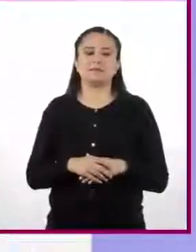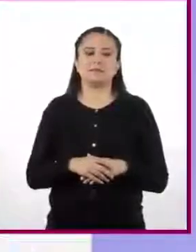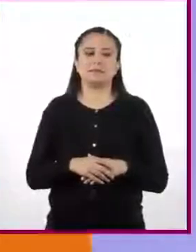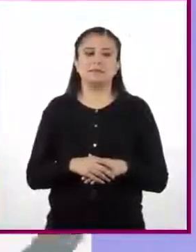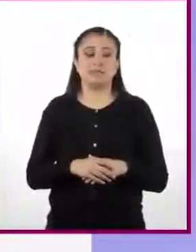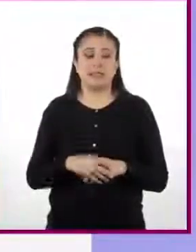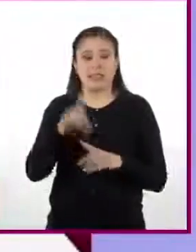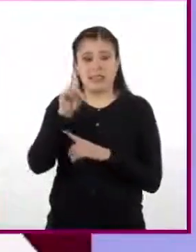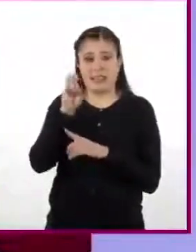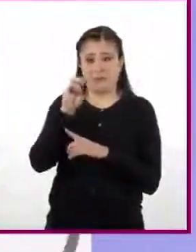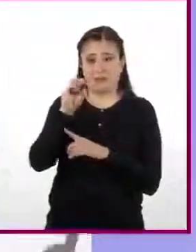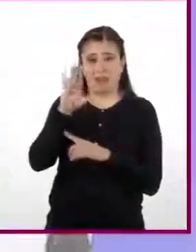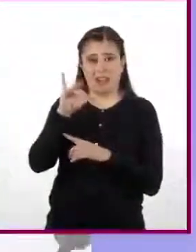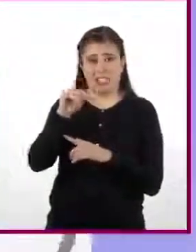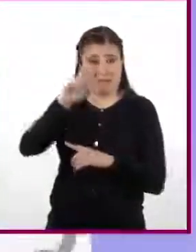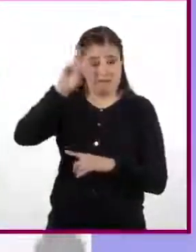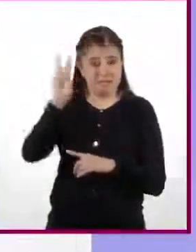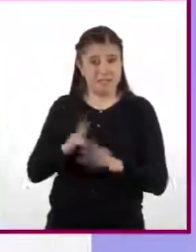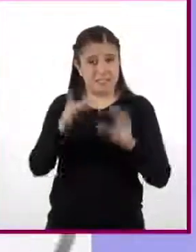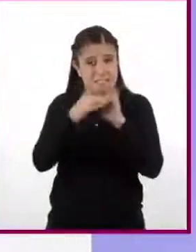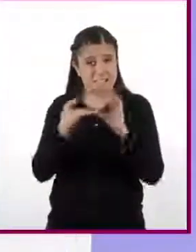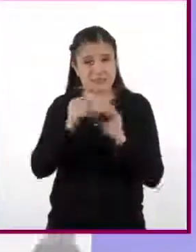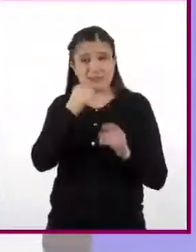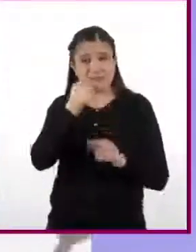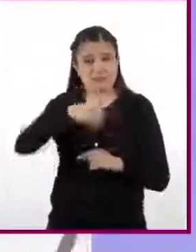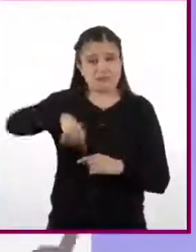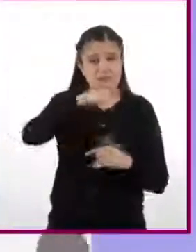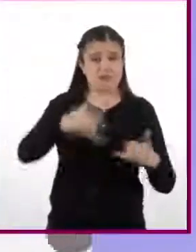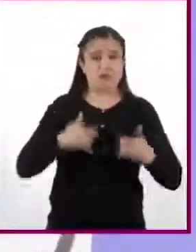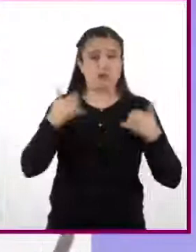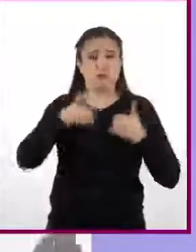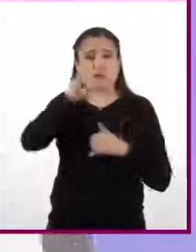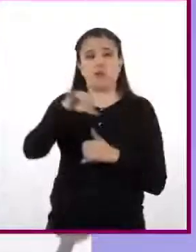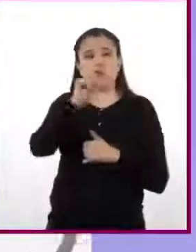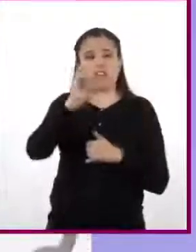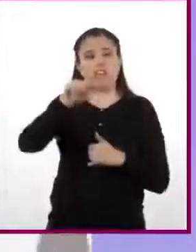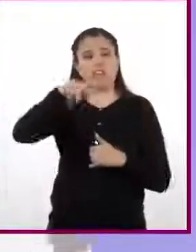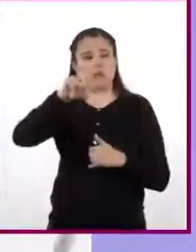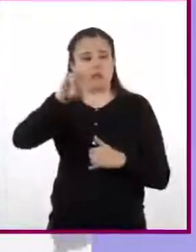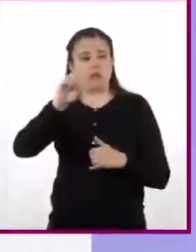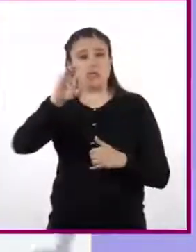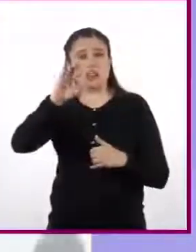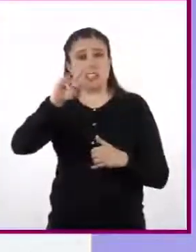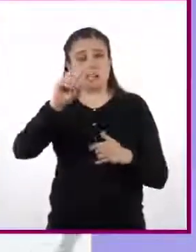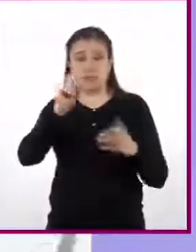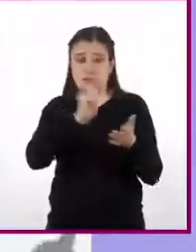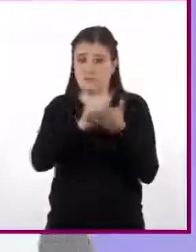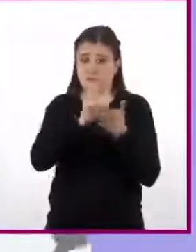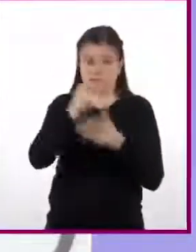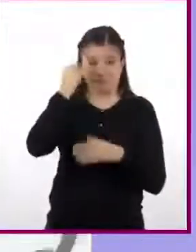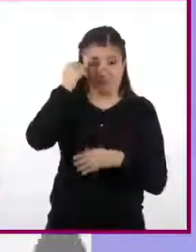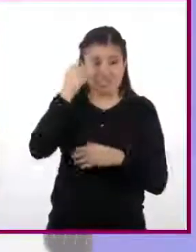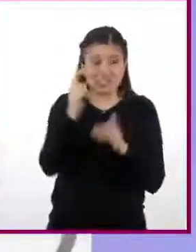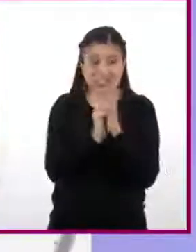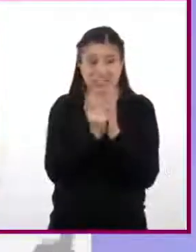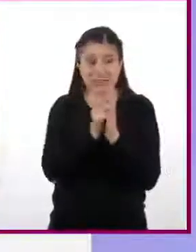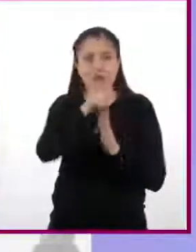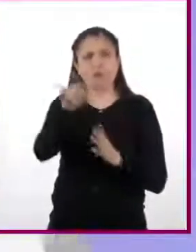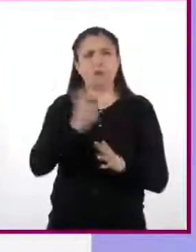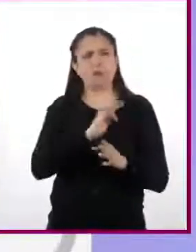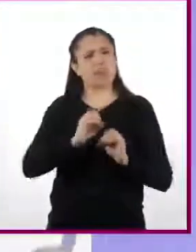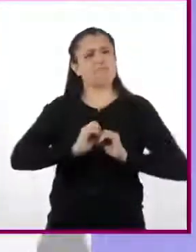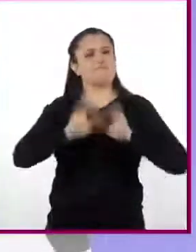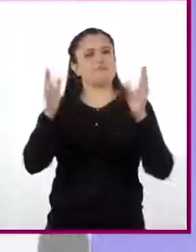La democracia real explicada a niños y jóvenes, de José Antonio Crespo, es un libro que ayudará a aclarar algunas dudas sobre